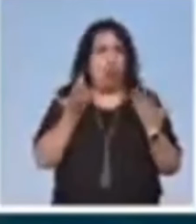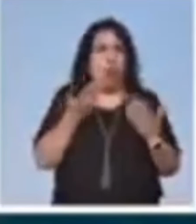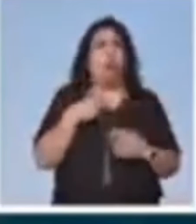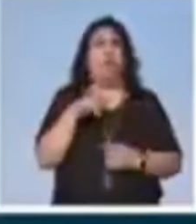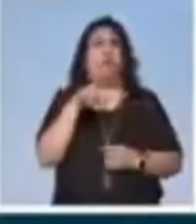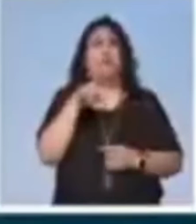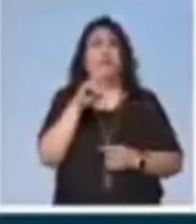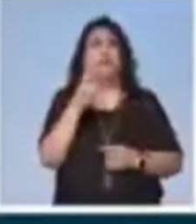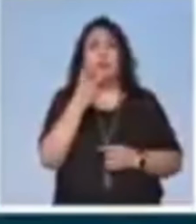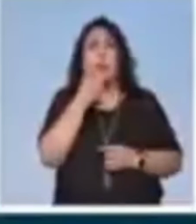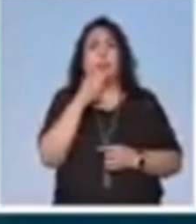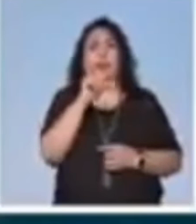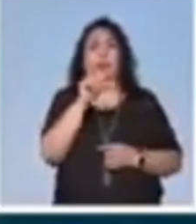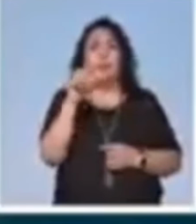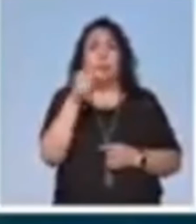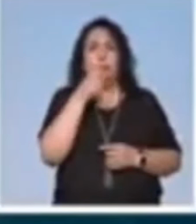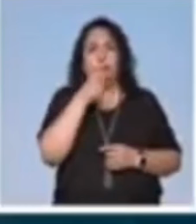Noticias 22, Alberto Aranda.